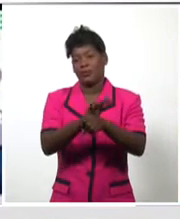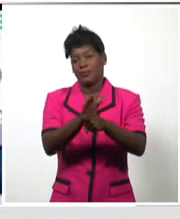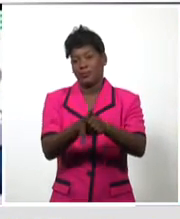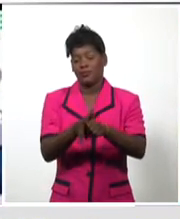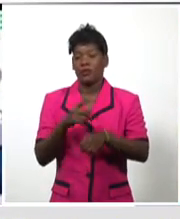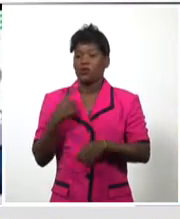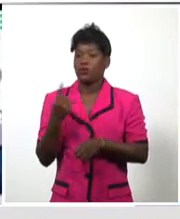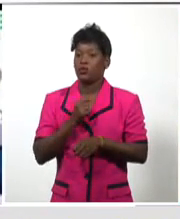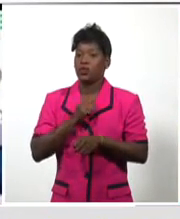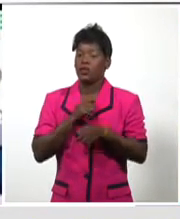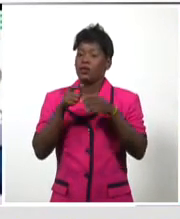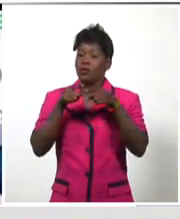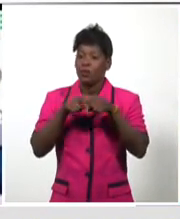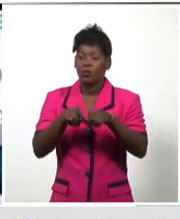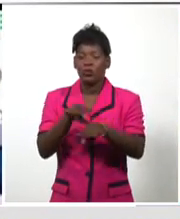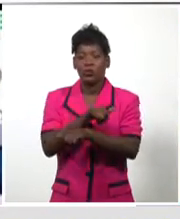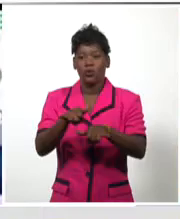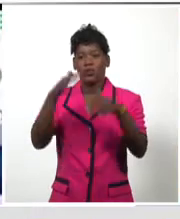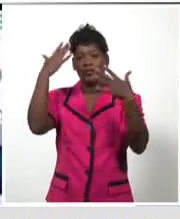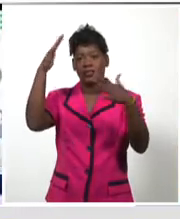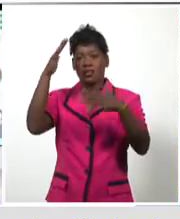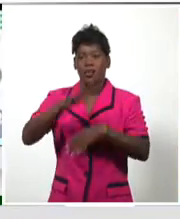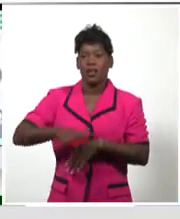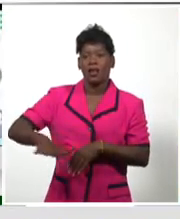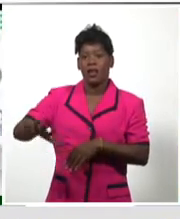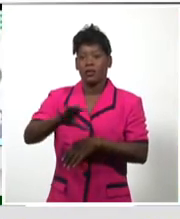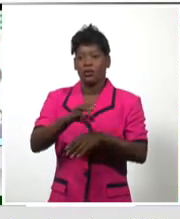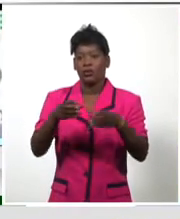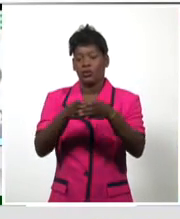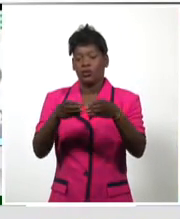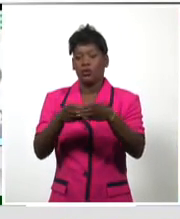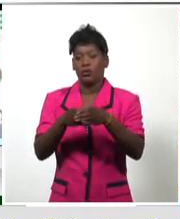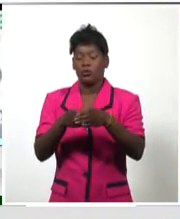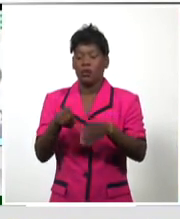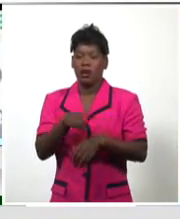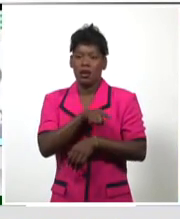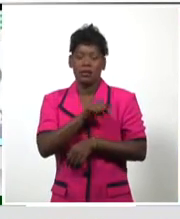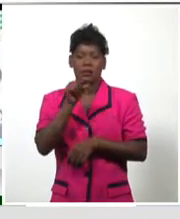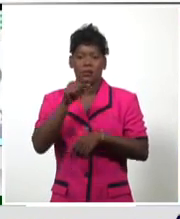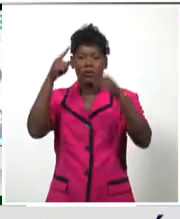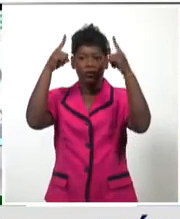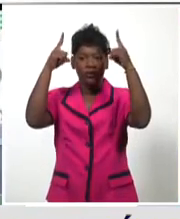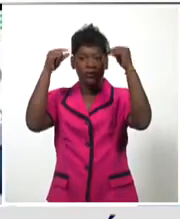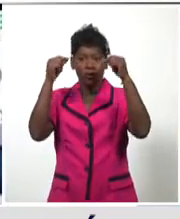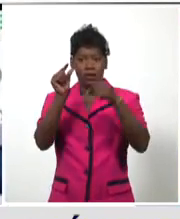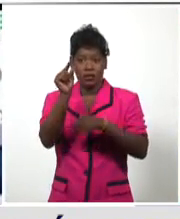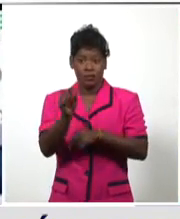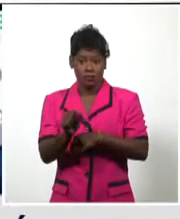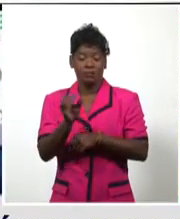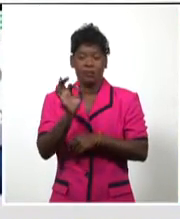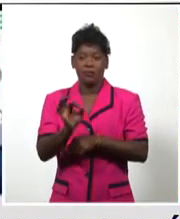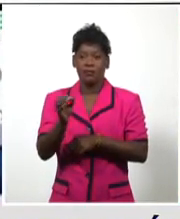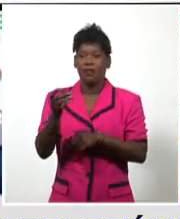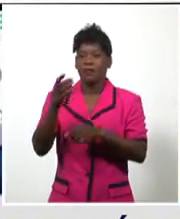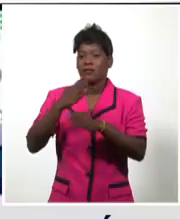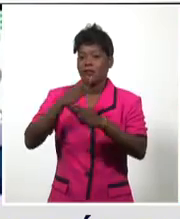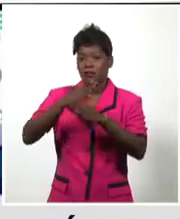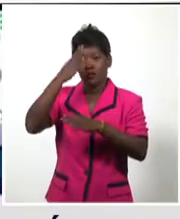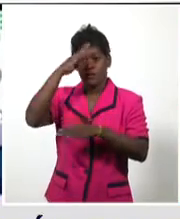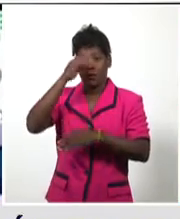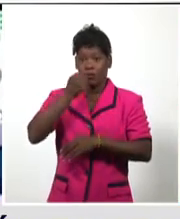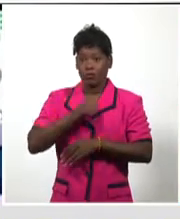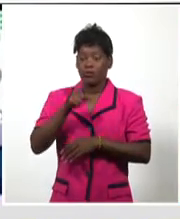unirnos también a esa felicitación. Hace unos días me envió la enfermera intensivista del Hospital Militar de Santiago de Cuba, Naida García,